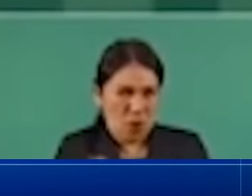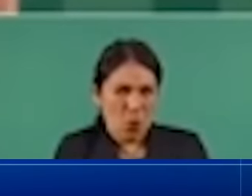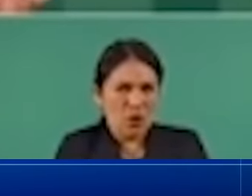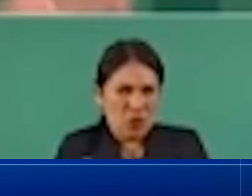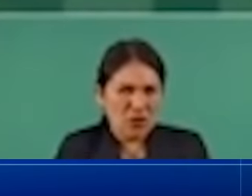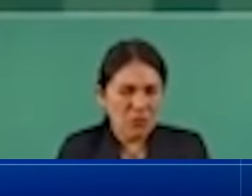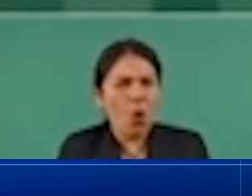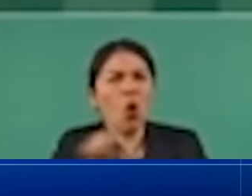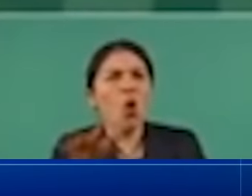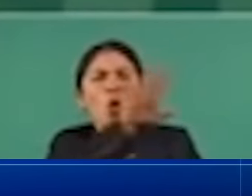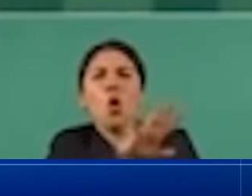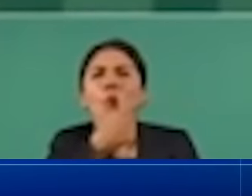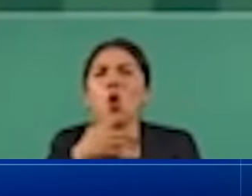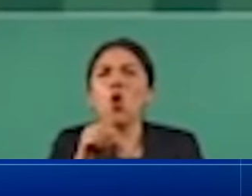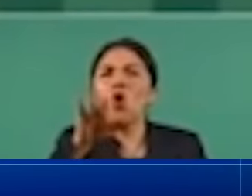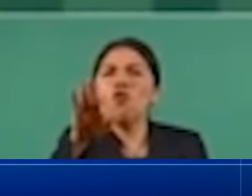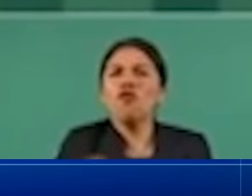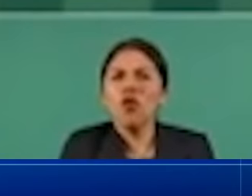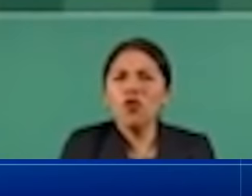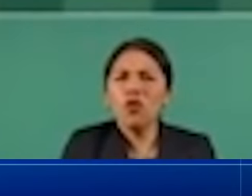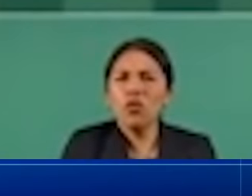El del Golfo.